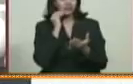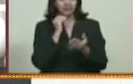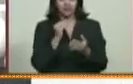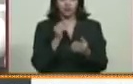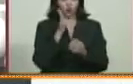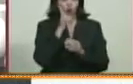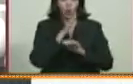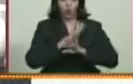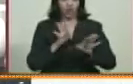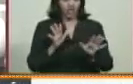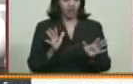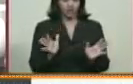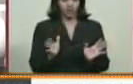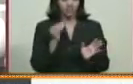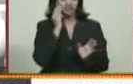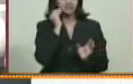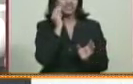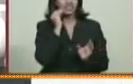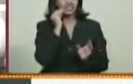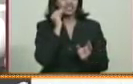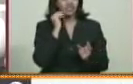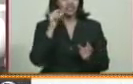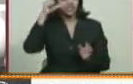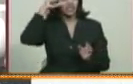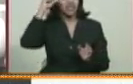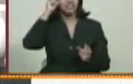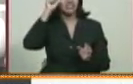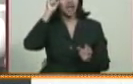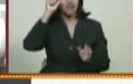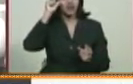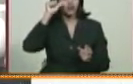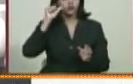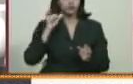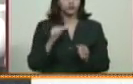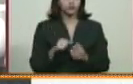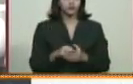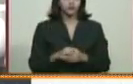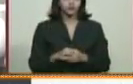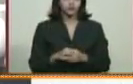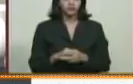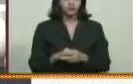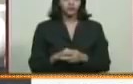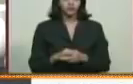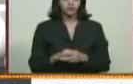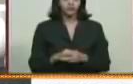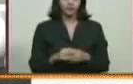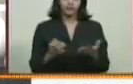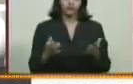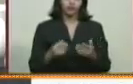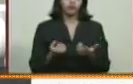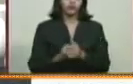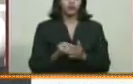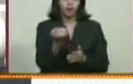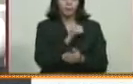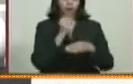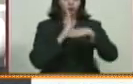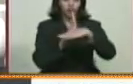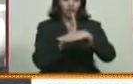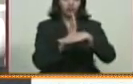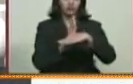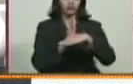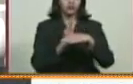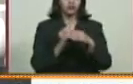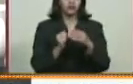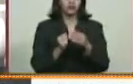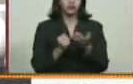ocurrió ese día sábado, el intento de magnicidio, un magnicidio frustrado que, tal como lo ha dicho usted, buscaba